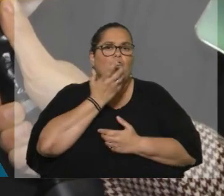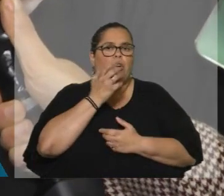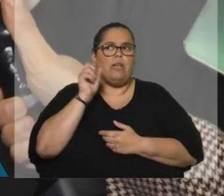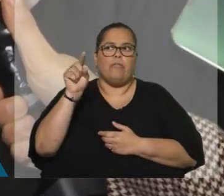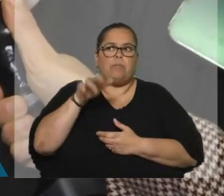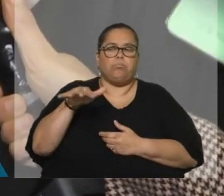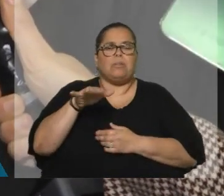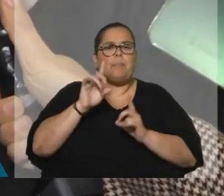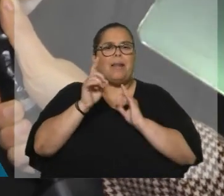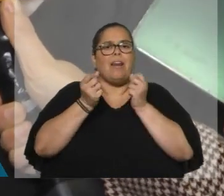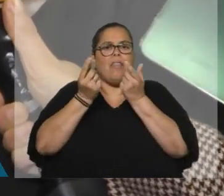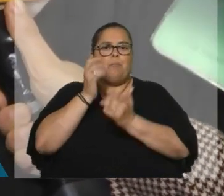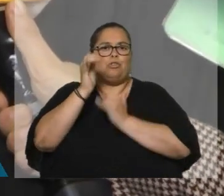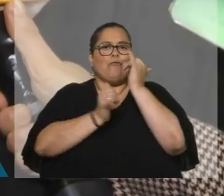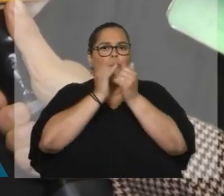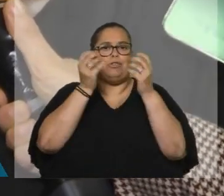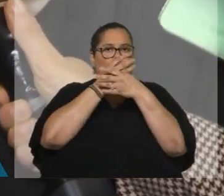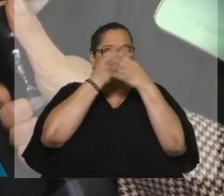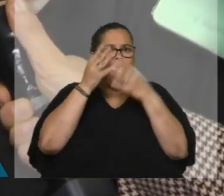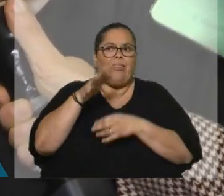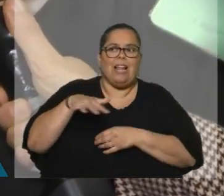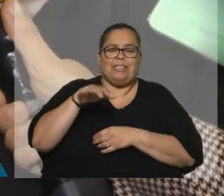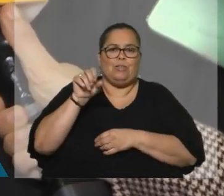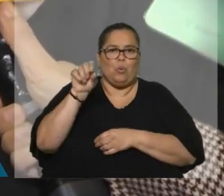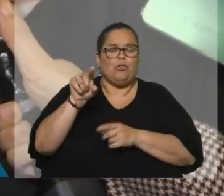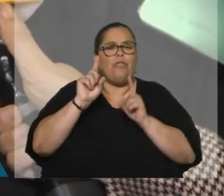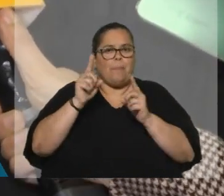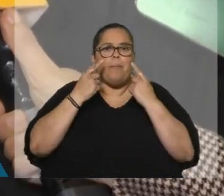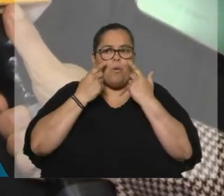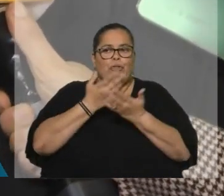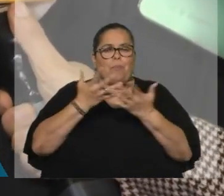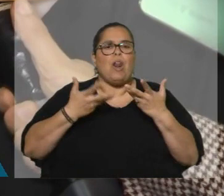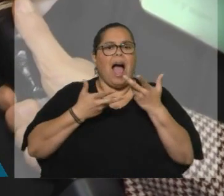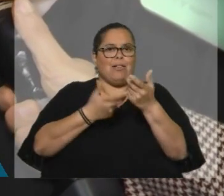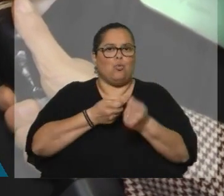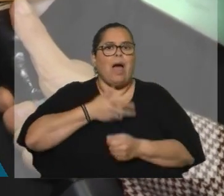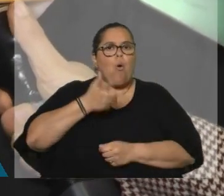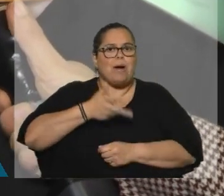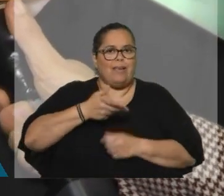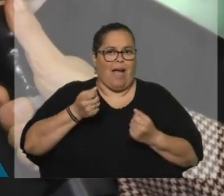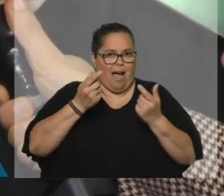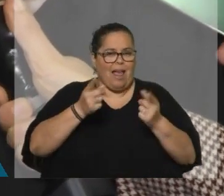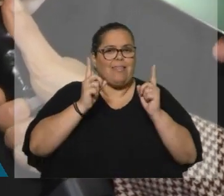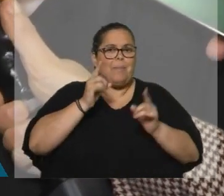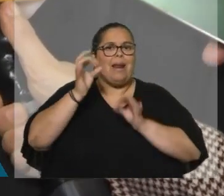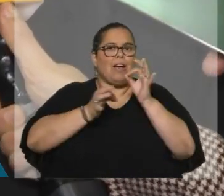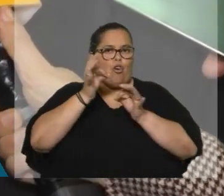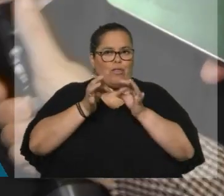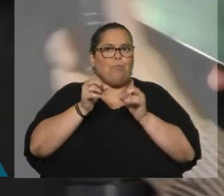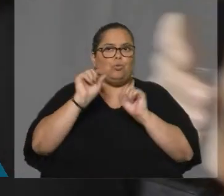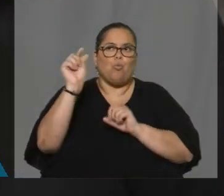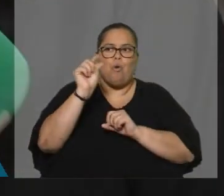información general de lo que está pasando de la ayuda humanitaria que estamos dando y les contamos un poco de la